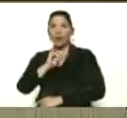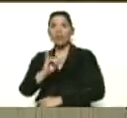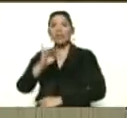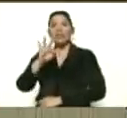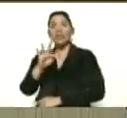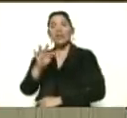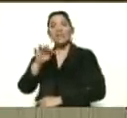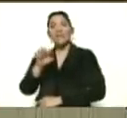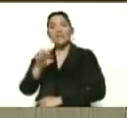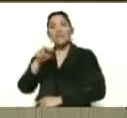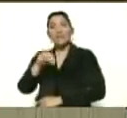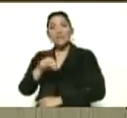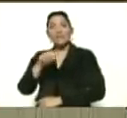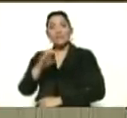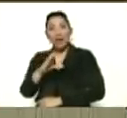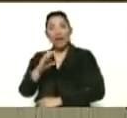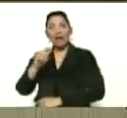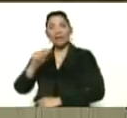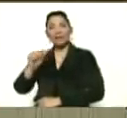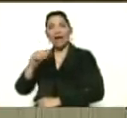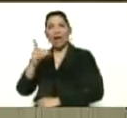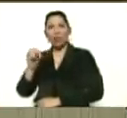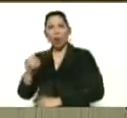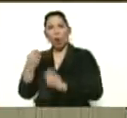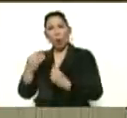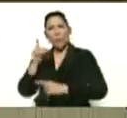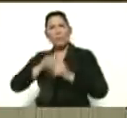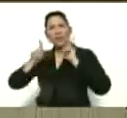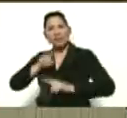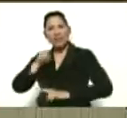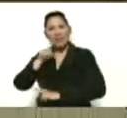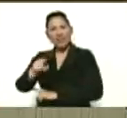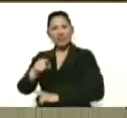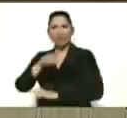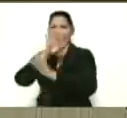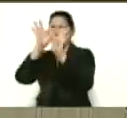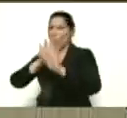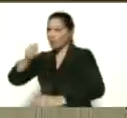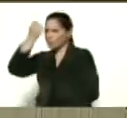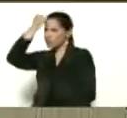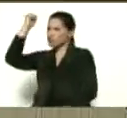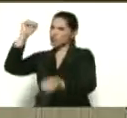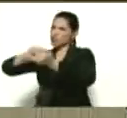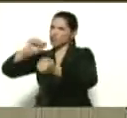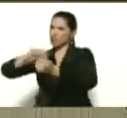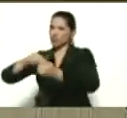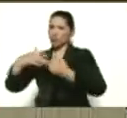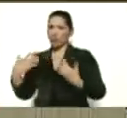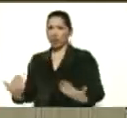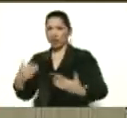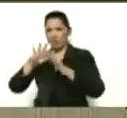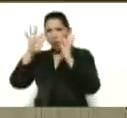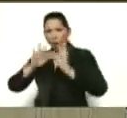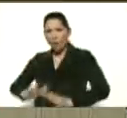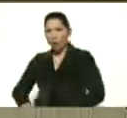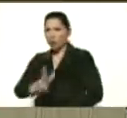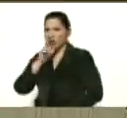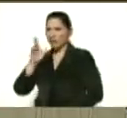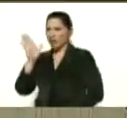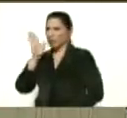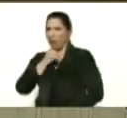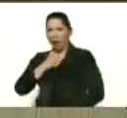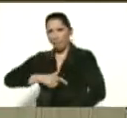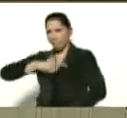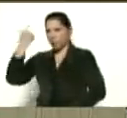infectado con C. Pero ¿cómo va a mentir de esa manera tan brutal? De esa manera tan descarada. Porque